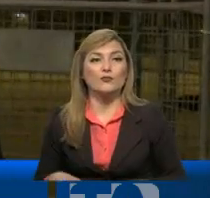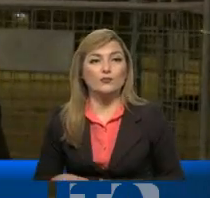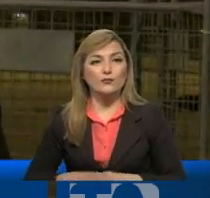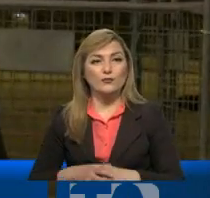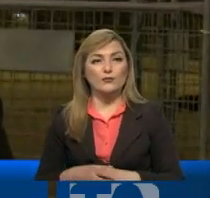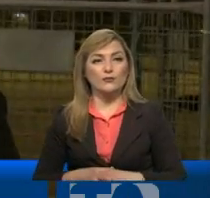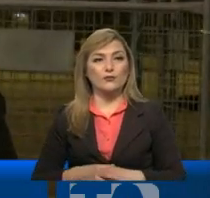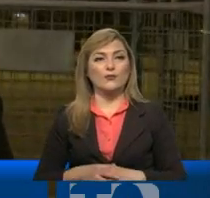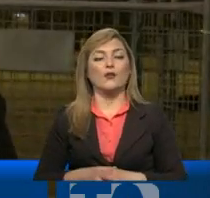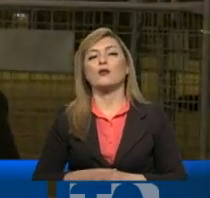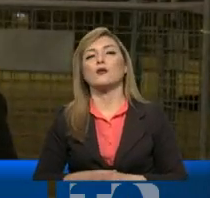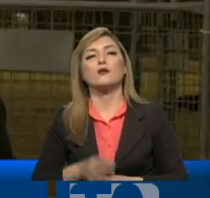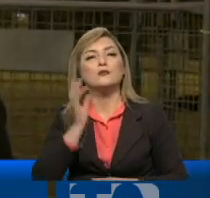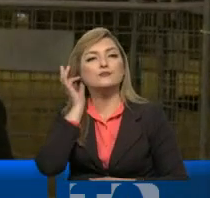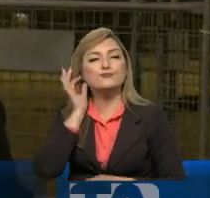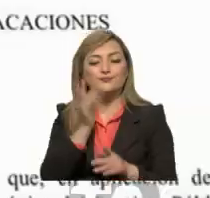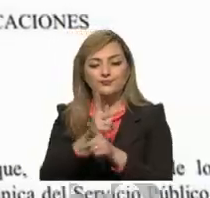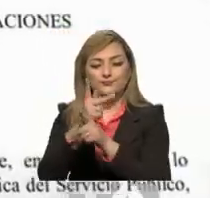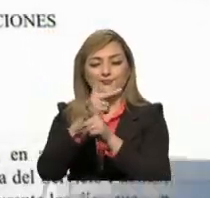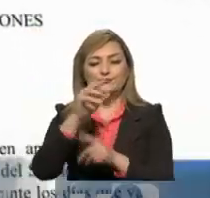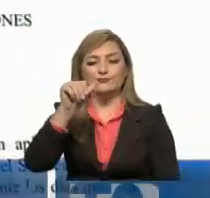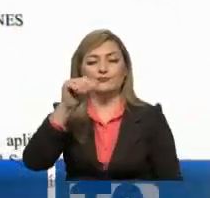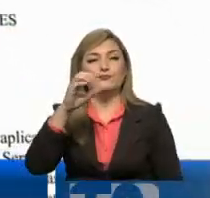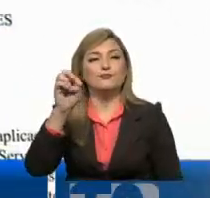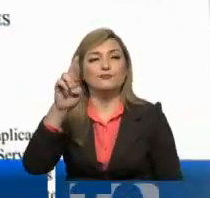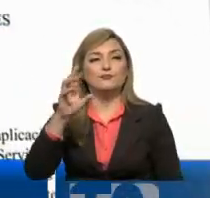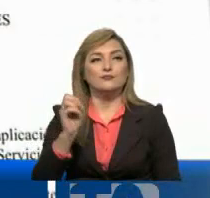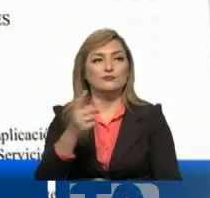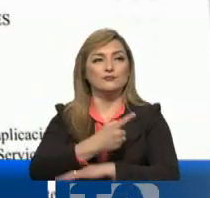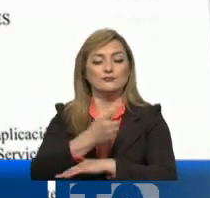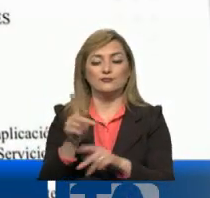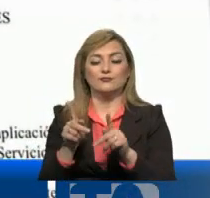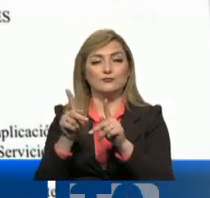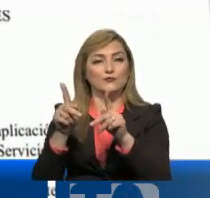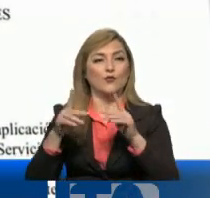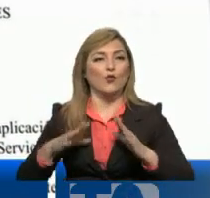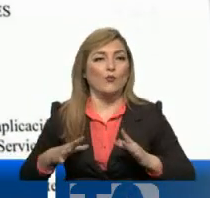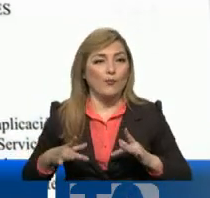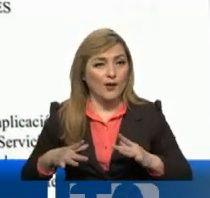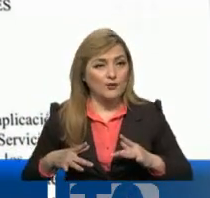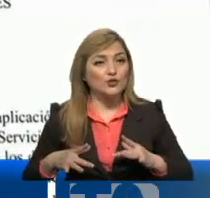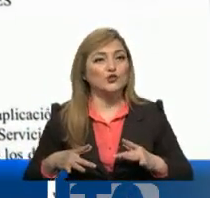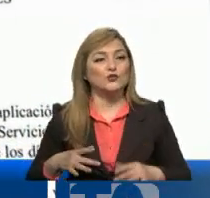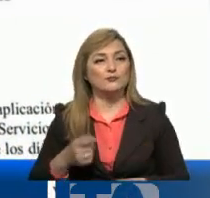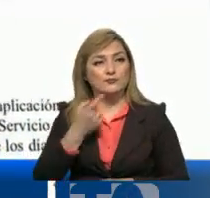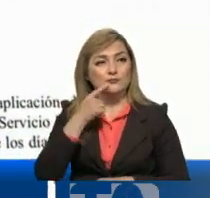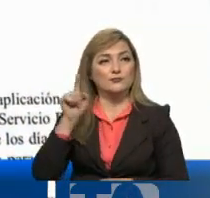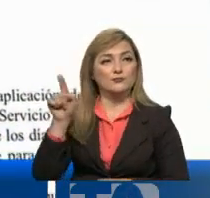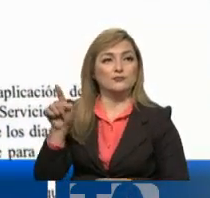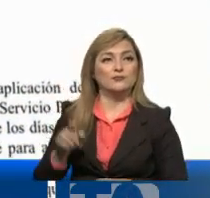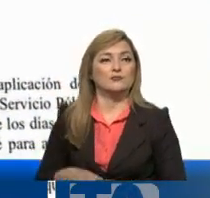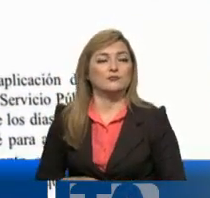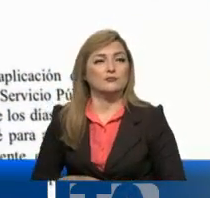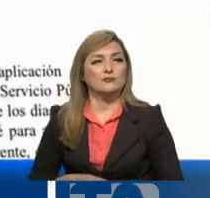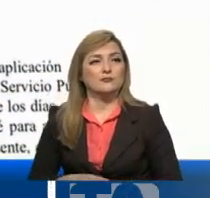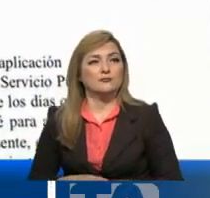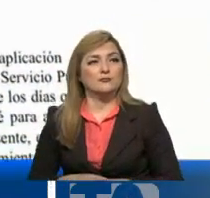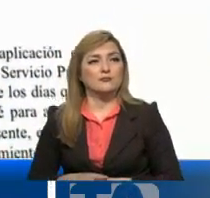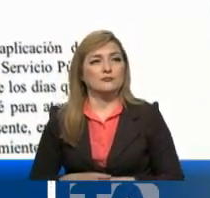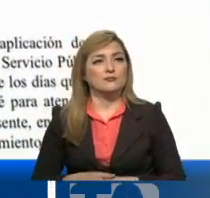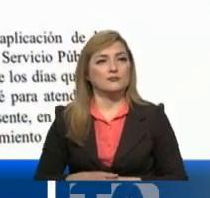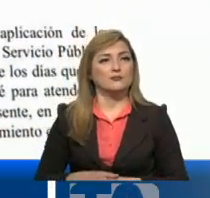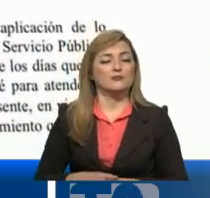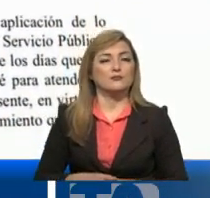la consejera Estela Acero solicitó días de permiso con cargo a vacación, según lo manifestó en una carta dirigida